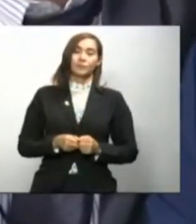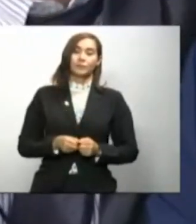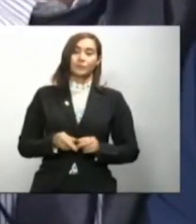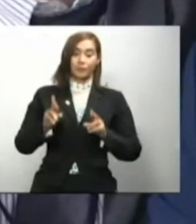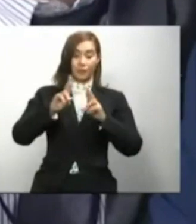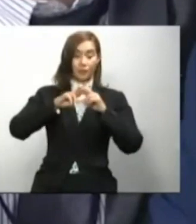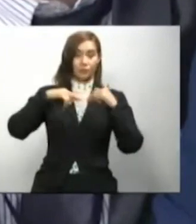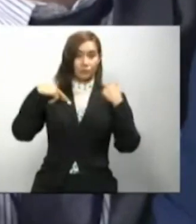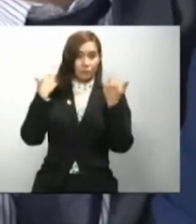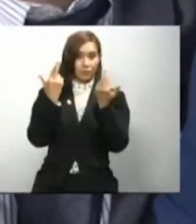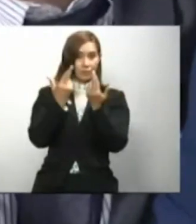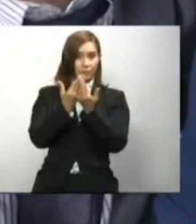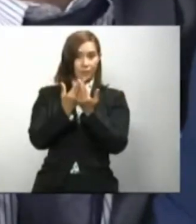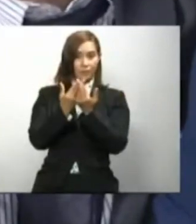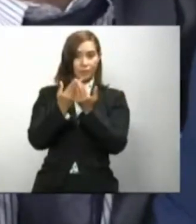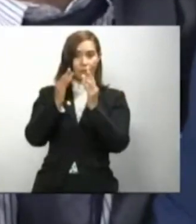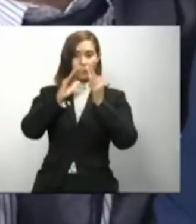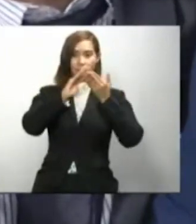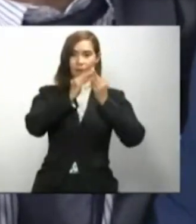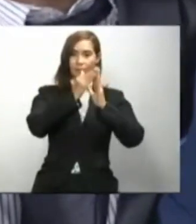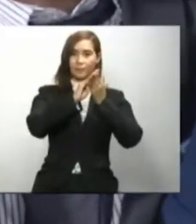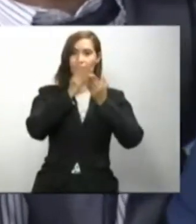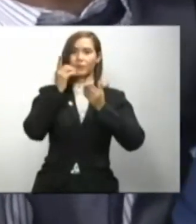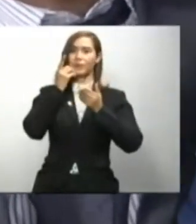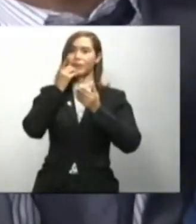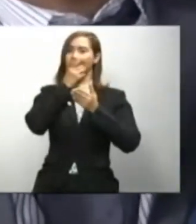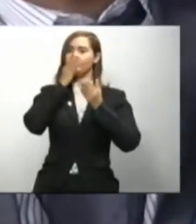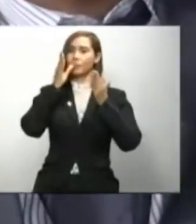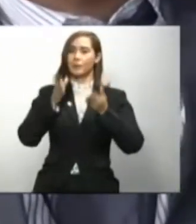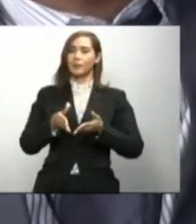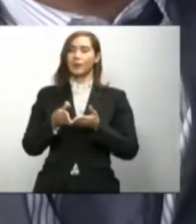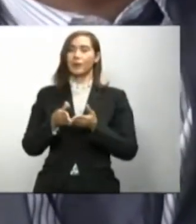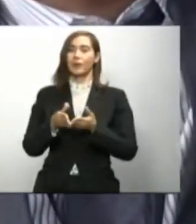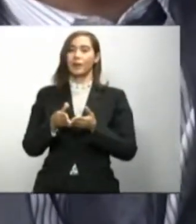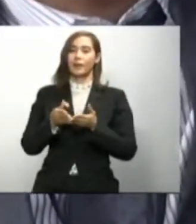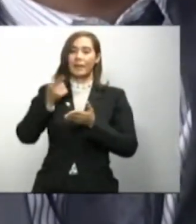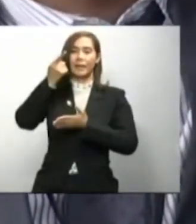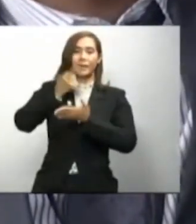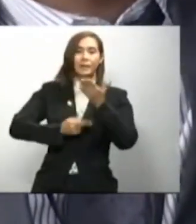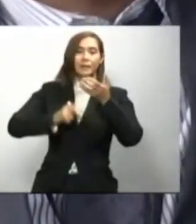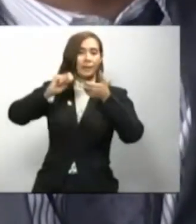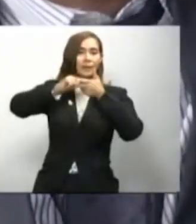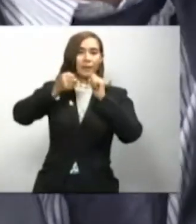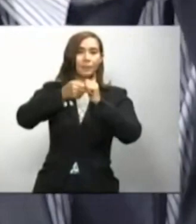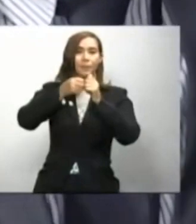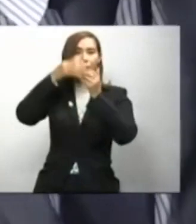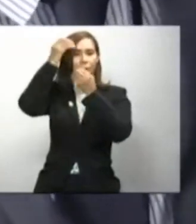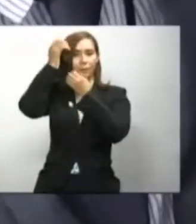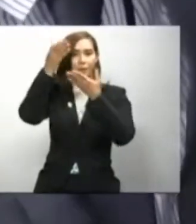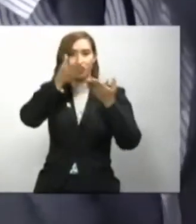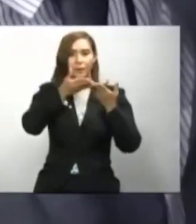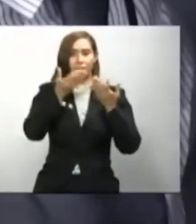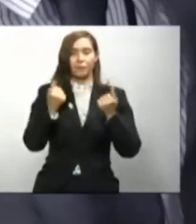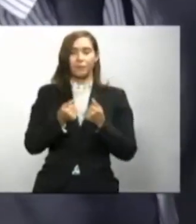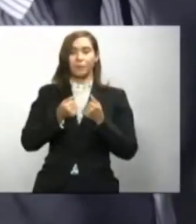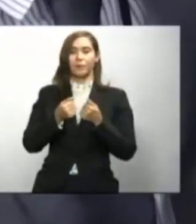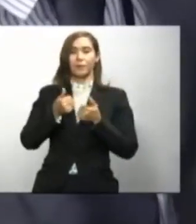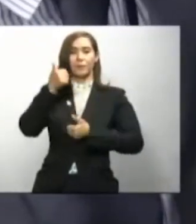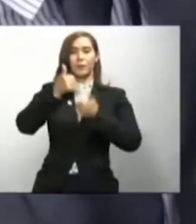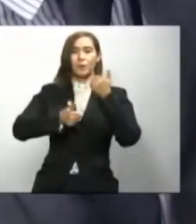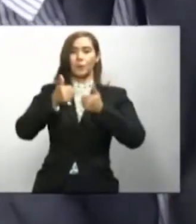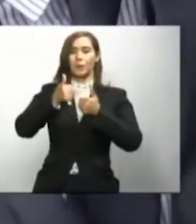dominicana en españa los problemas que allí se le planteó y que fue en ese sentido lo que más le impactó